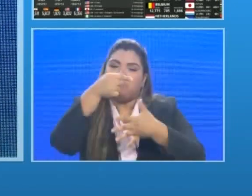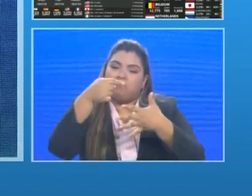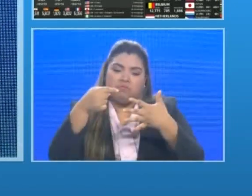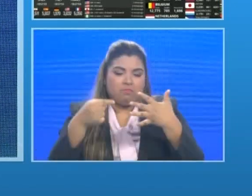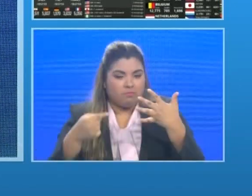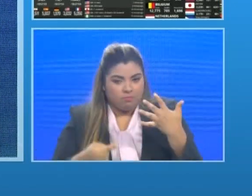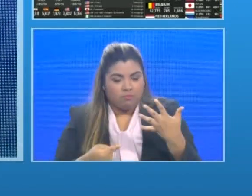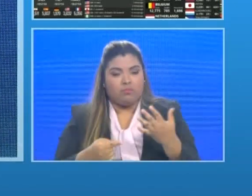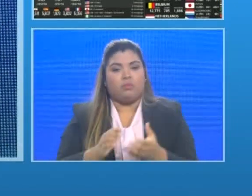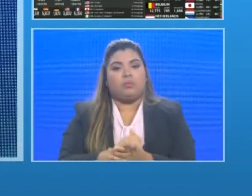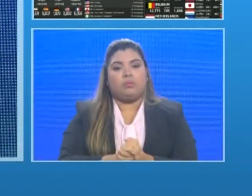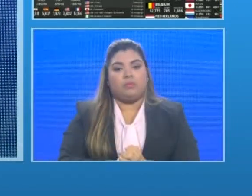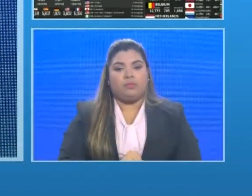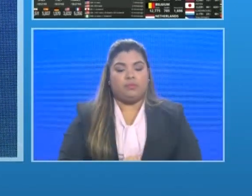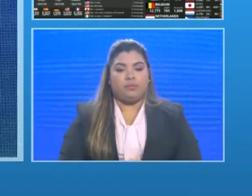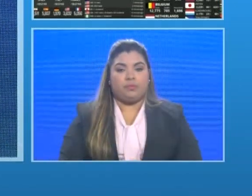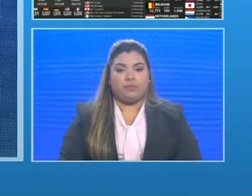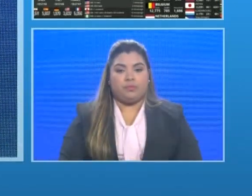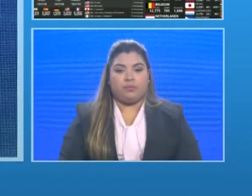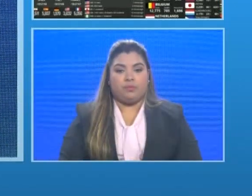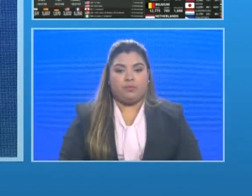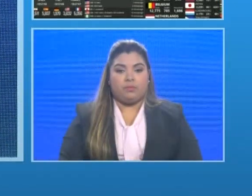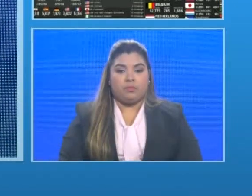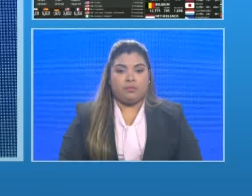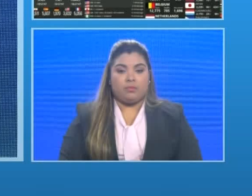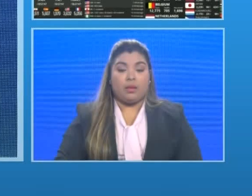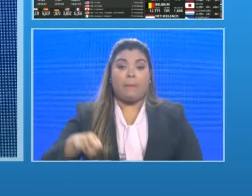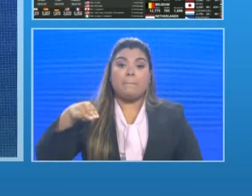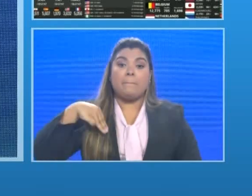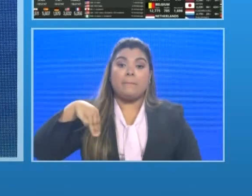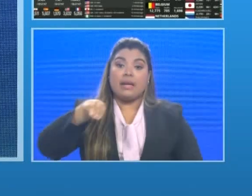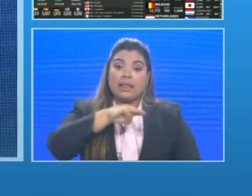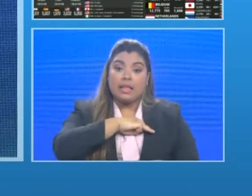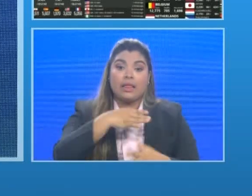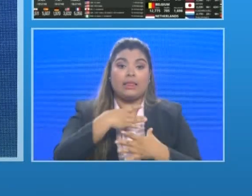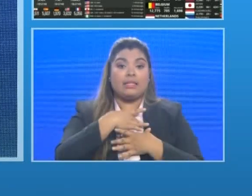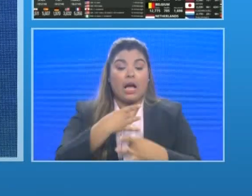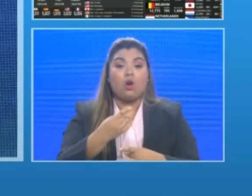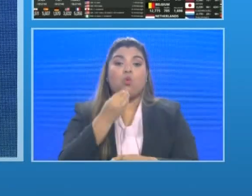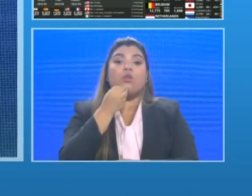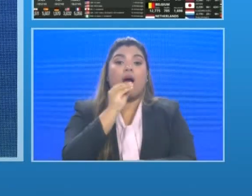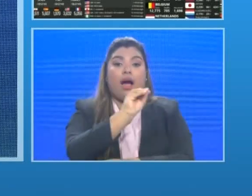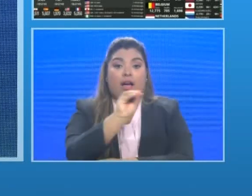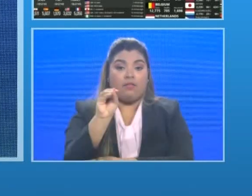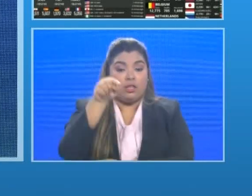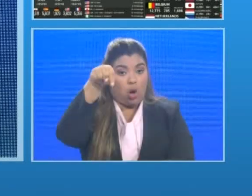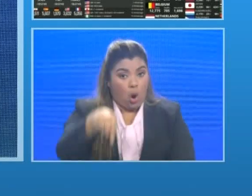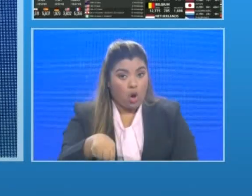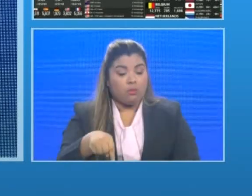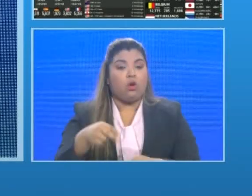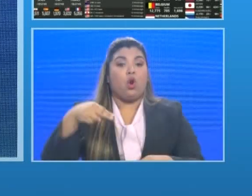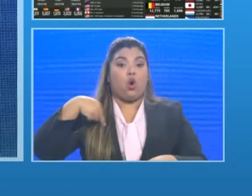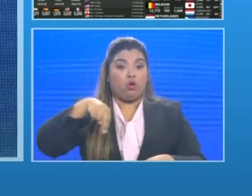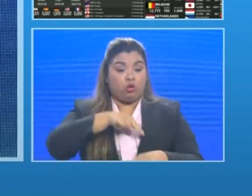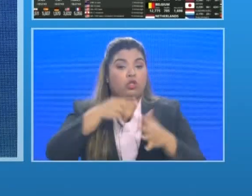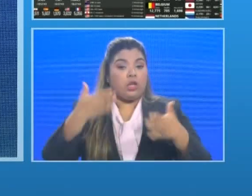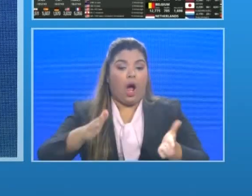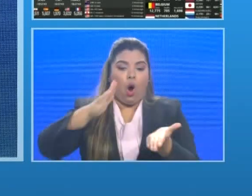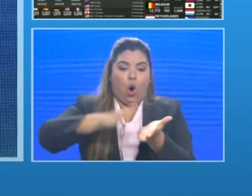debajo del 20%. En ese sentido, el Ministerio de Salud anuncia que hasta el momento ha nombrado 91